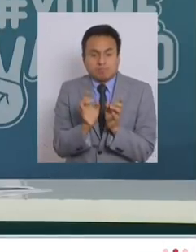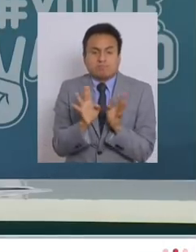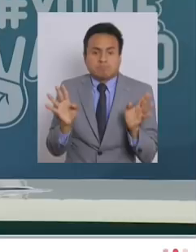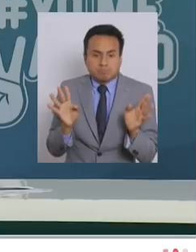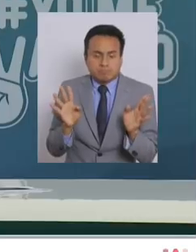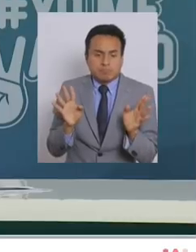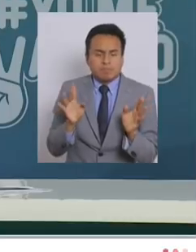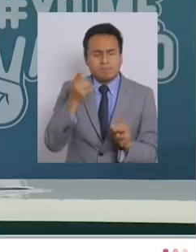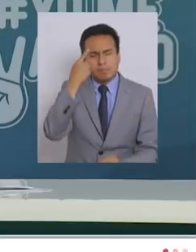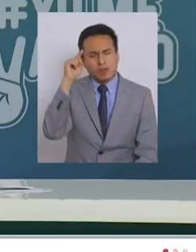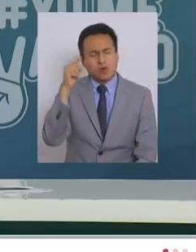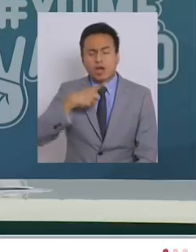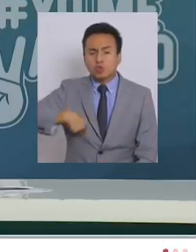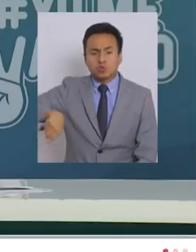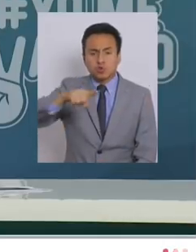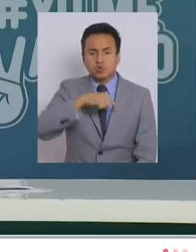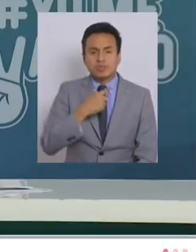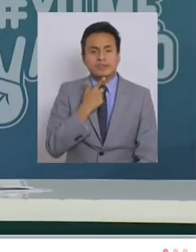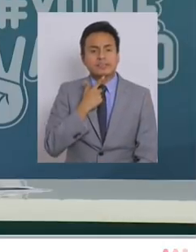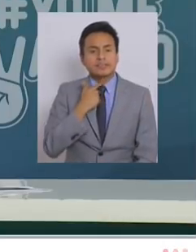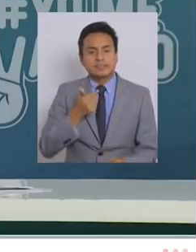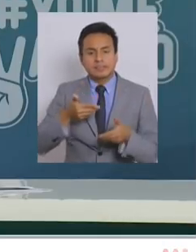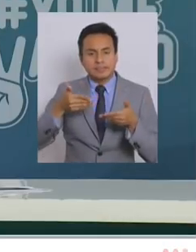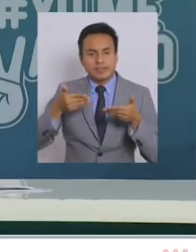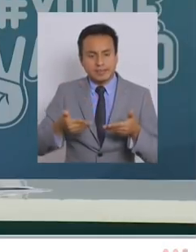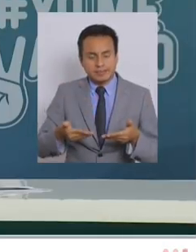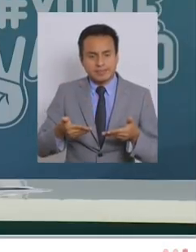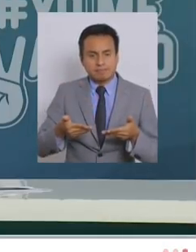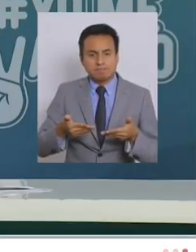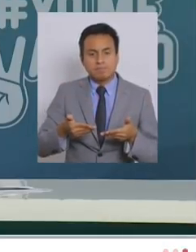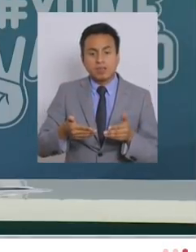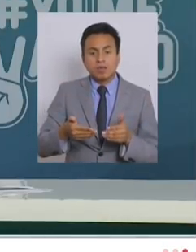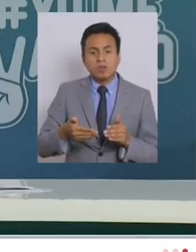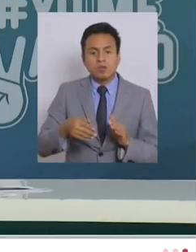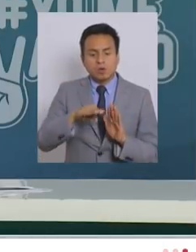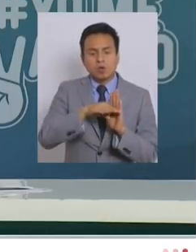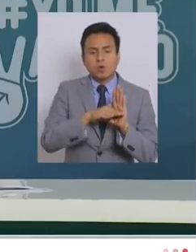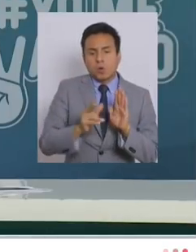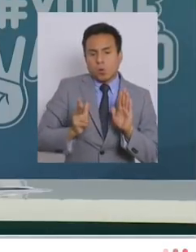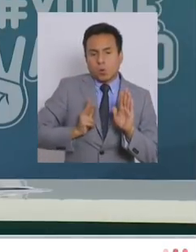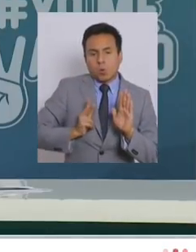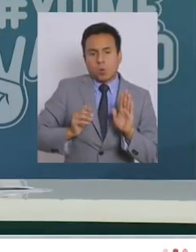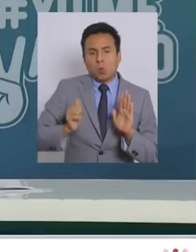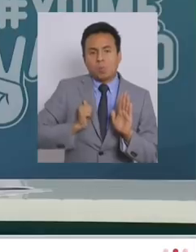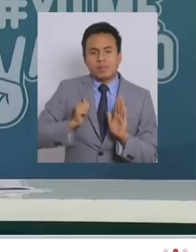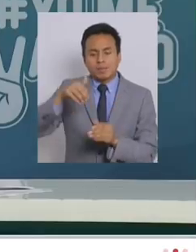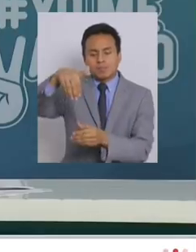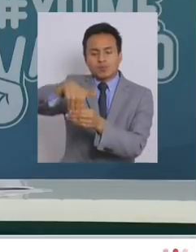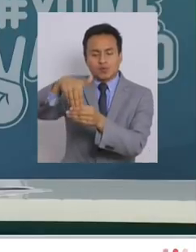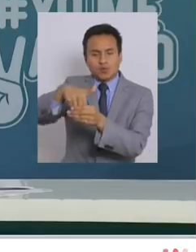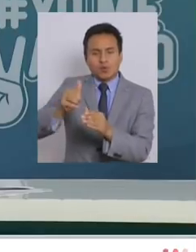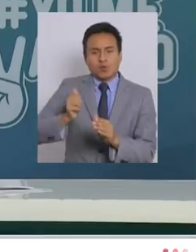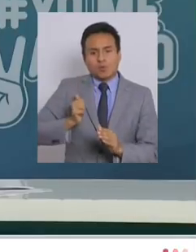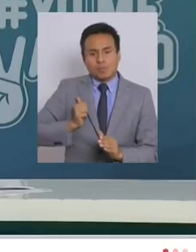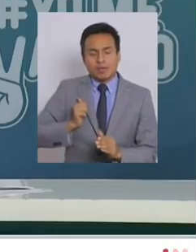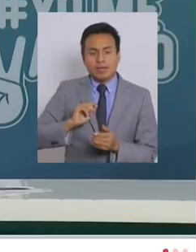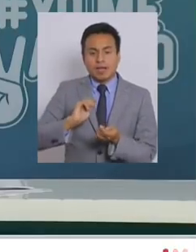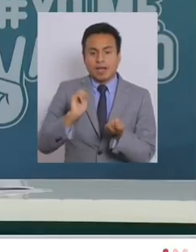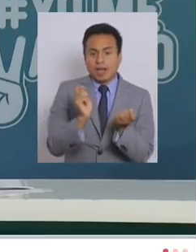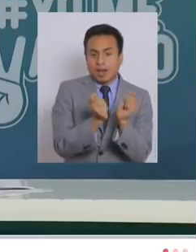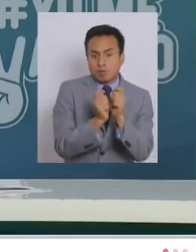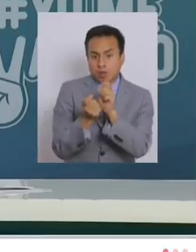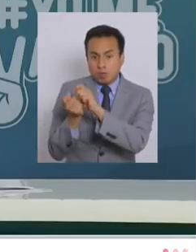pero a nosotros lo que más no me interesa es que se cumplan los protocolos durante la votación se han hecho varios cambios